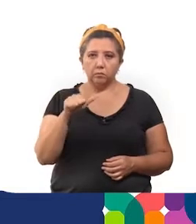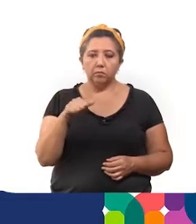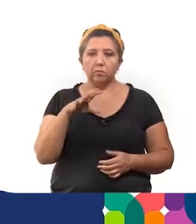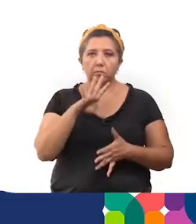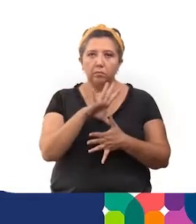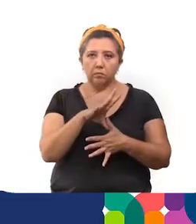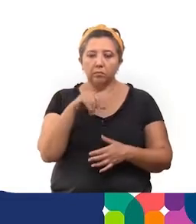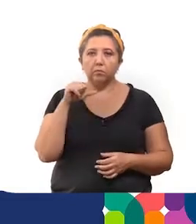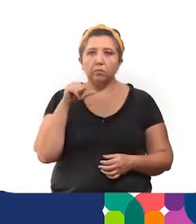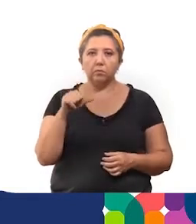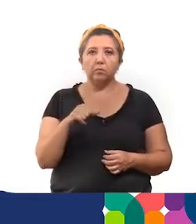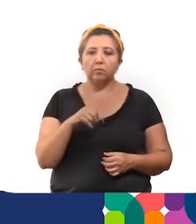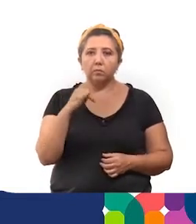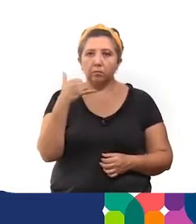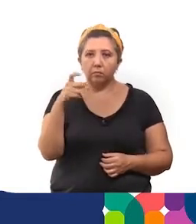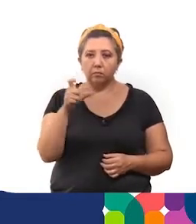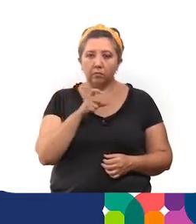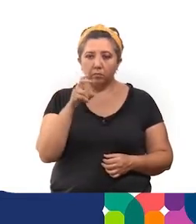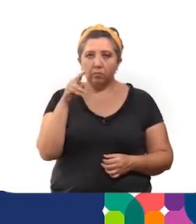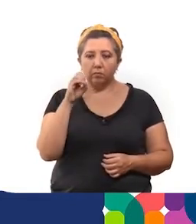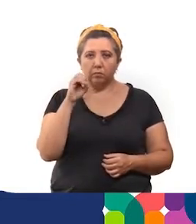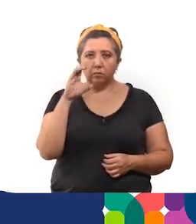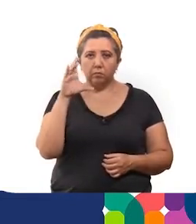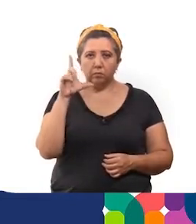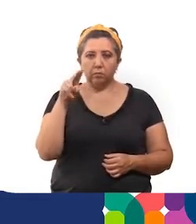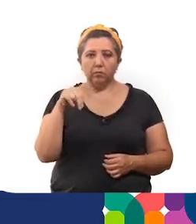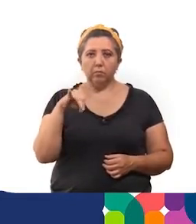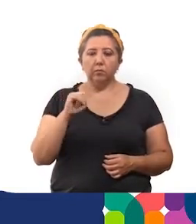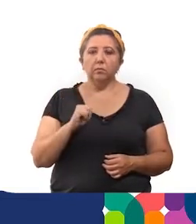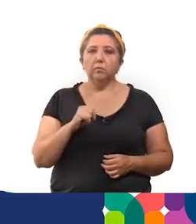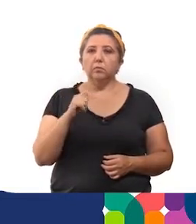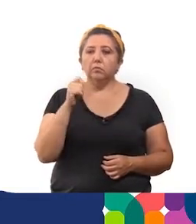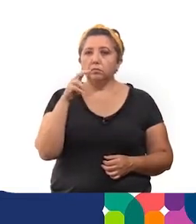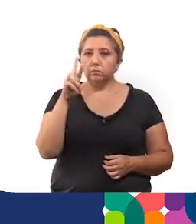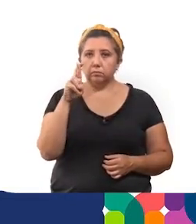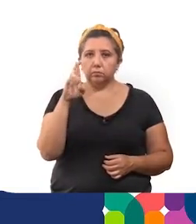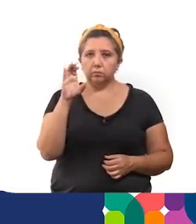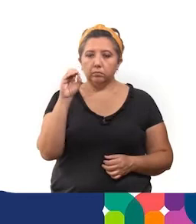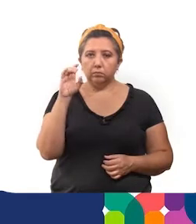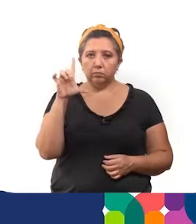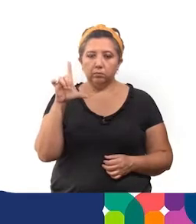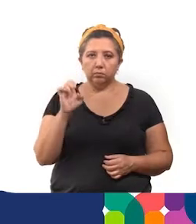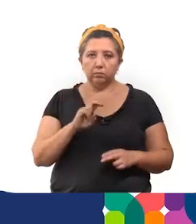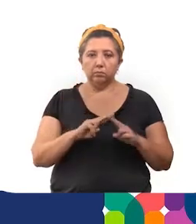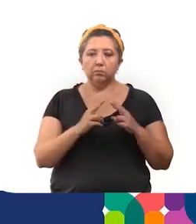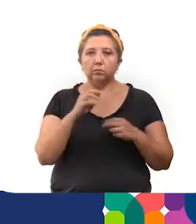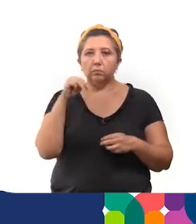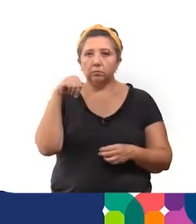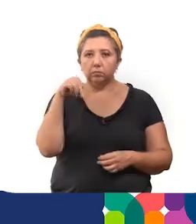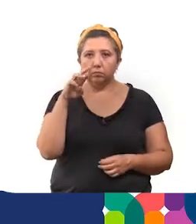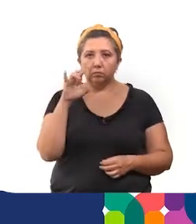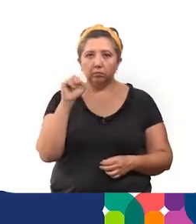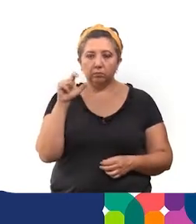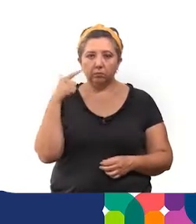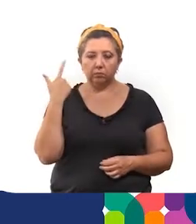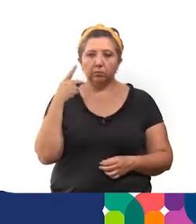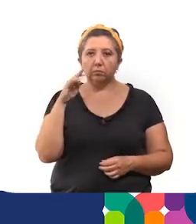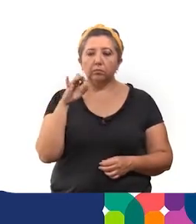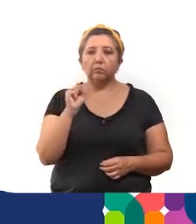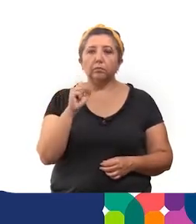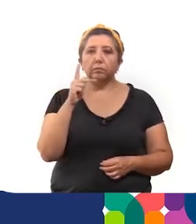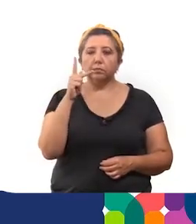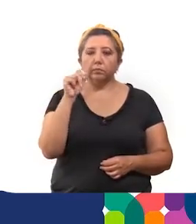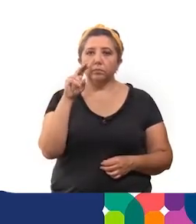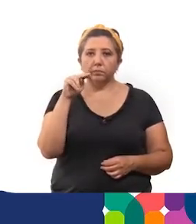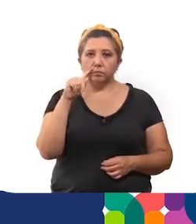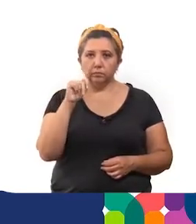Las Américas 16, Xoclán Ixbech 15, Roble Agrícola y Unidad Morelos 12, Francisco y Madero y